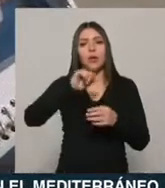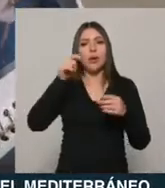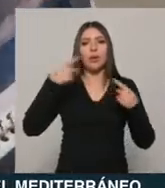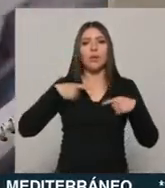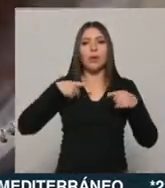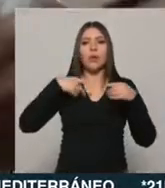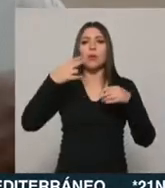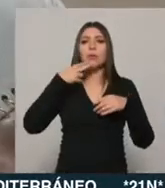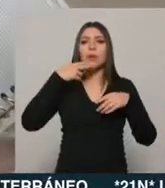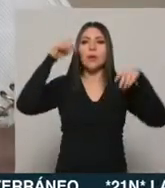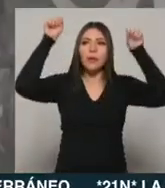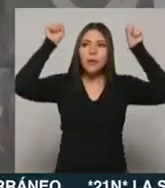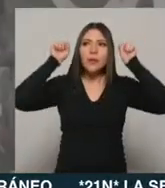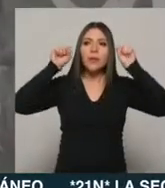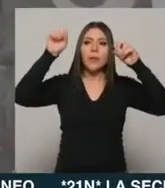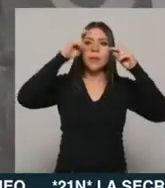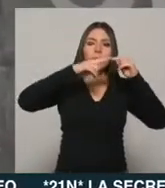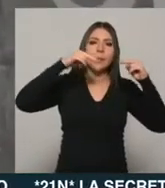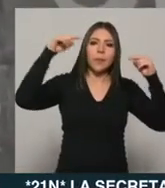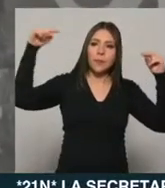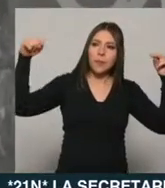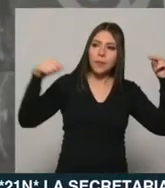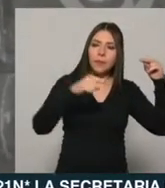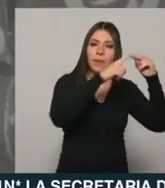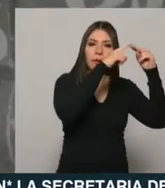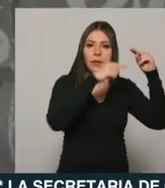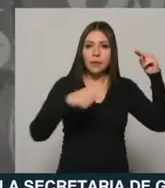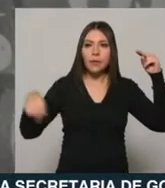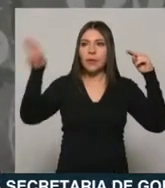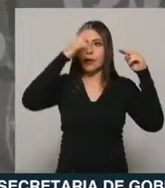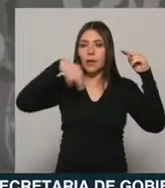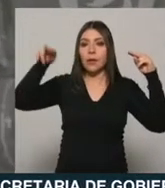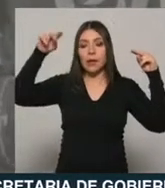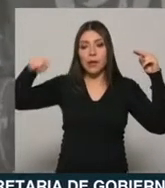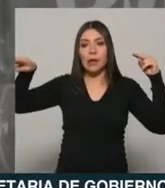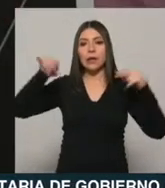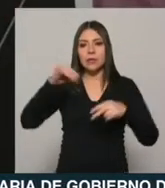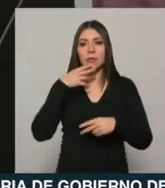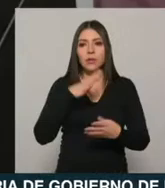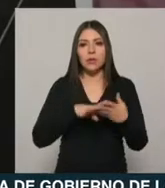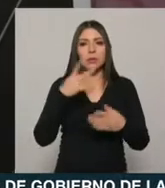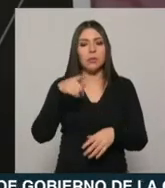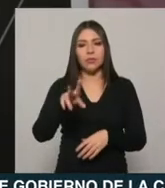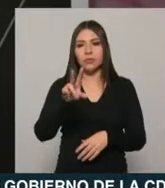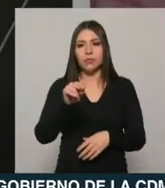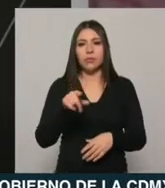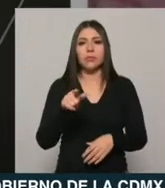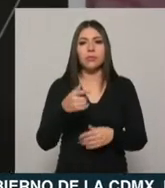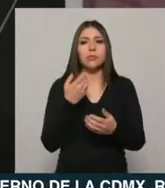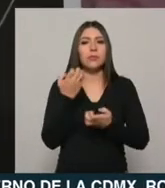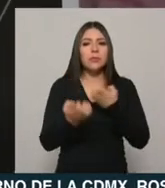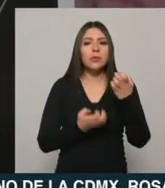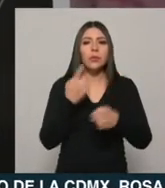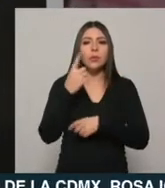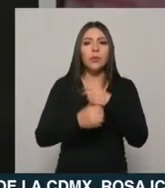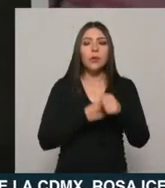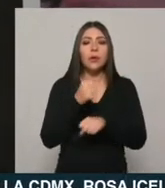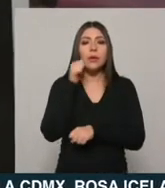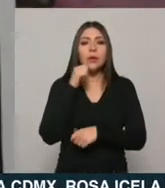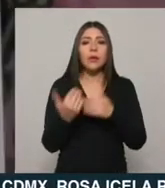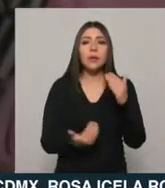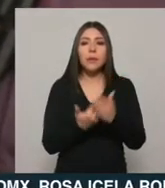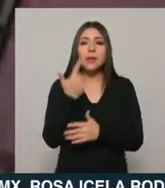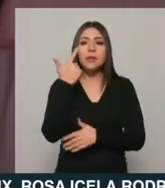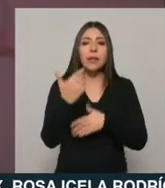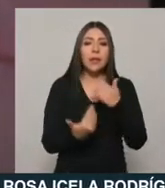eso se usa la red. Tener un acto en el circo era la vida de Rebeca. Practicar por más de un año cada día a las 7 de la mañana